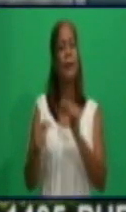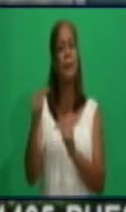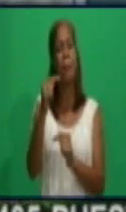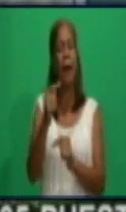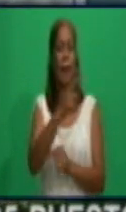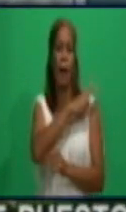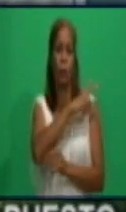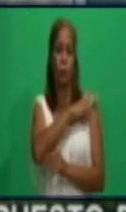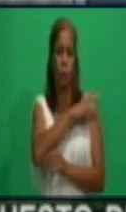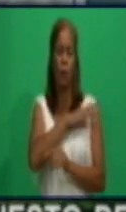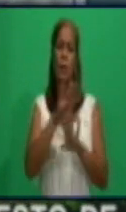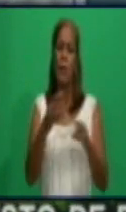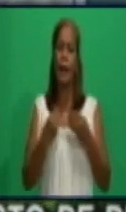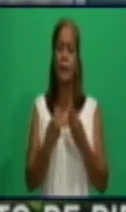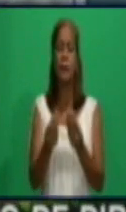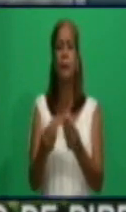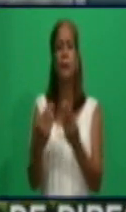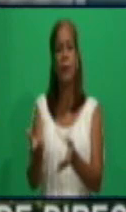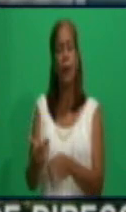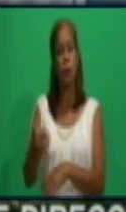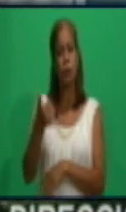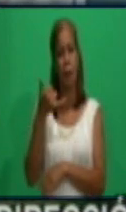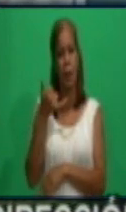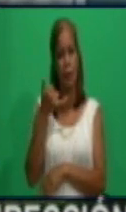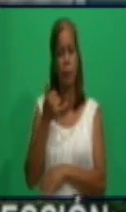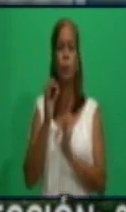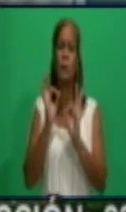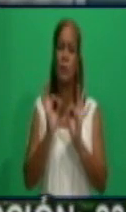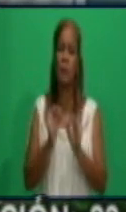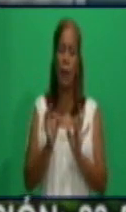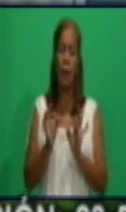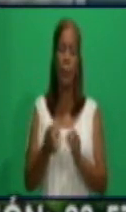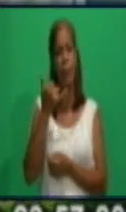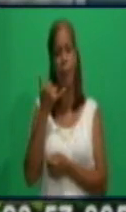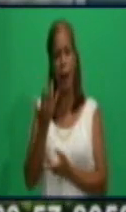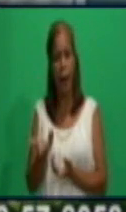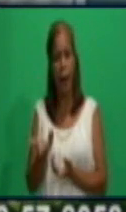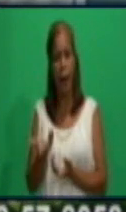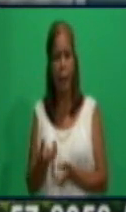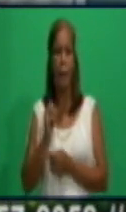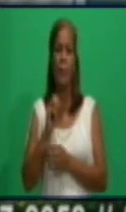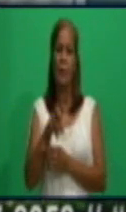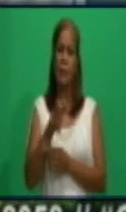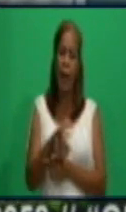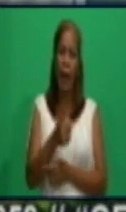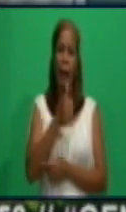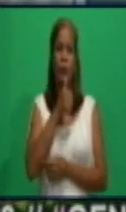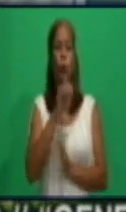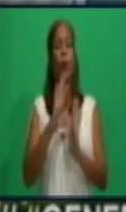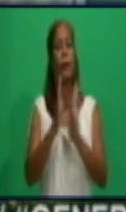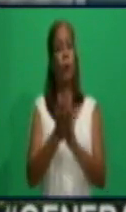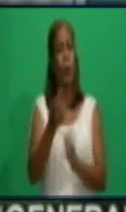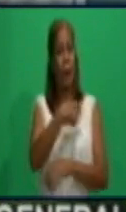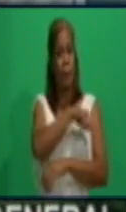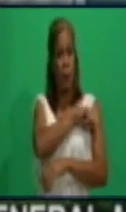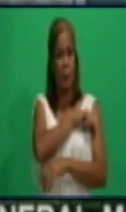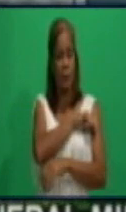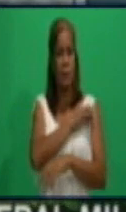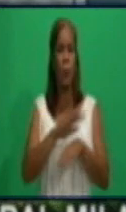lo han hecho. Y de manera sistemática recibimos llamadas, mensajes, inquietudes de la población con,